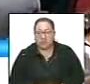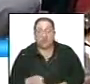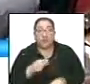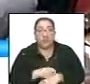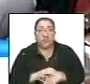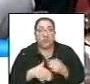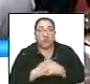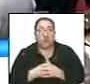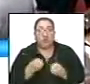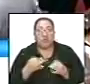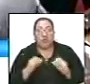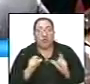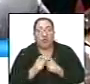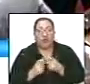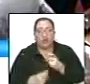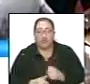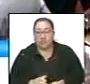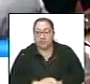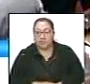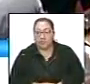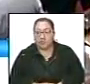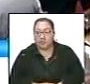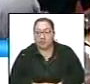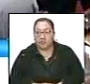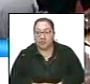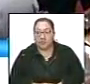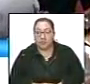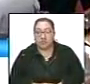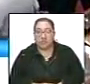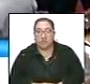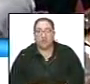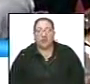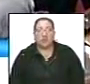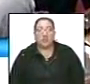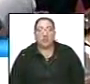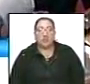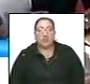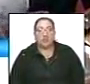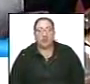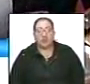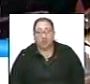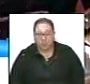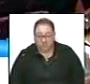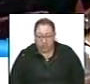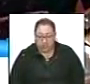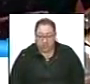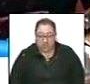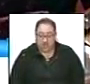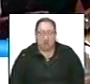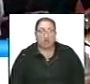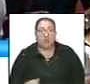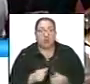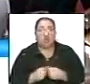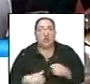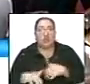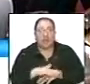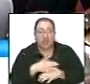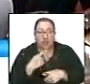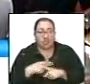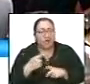el número de congresistas. Hablaban sobre temas que tienen que ver con la territorialidad.